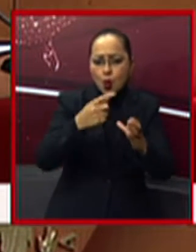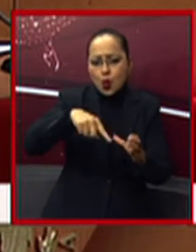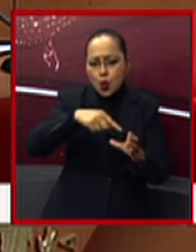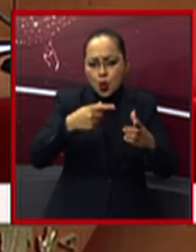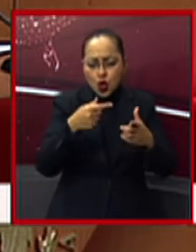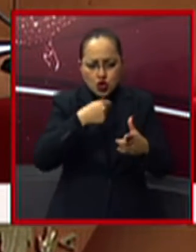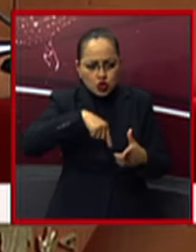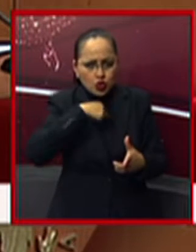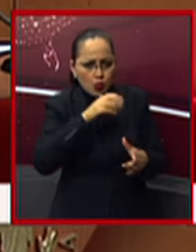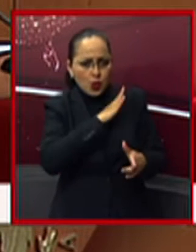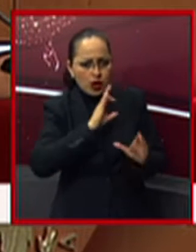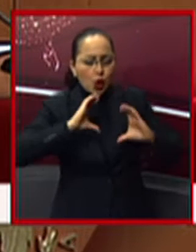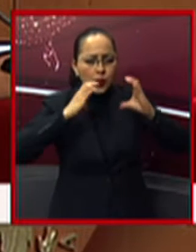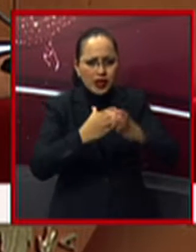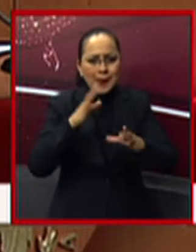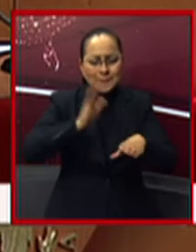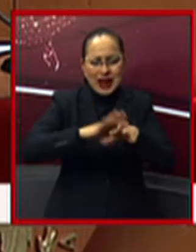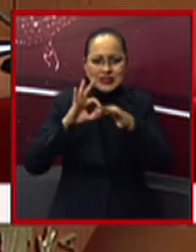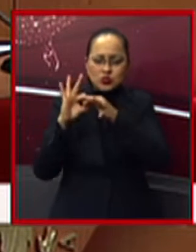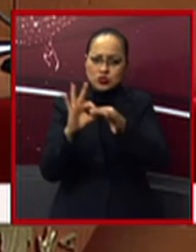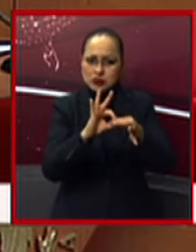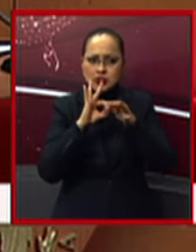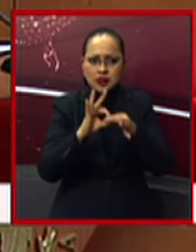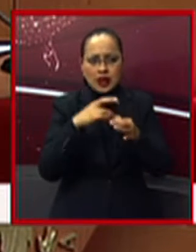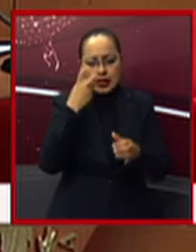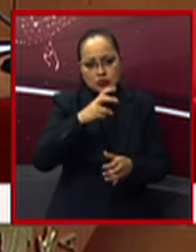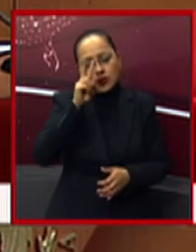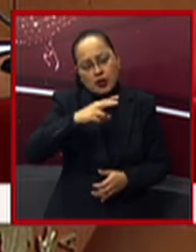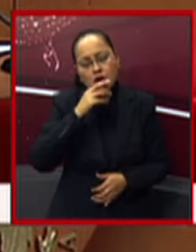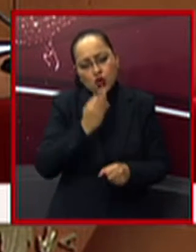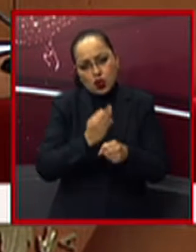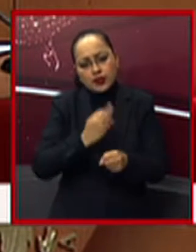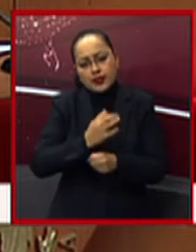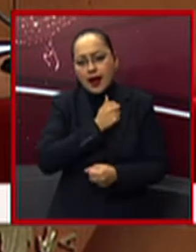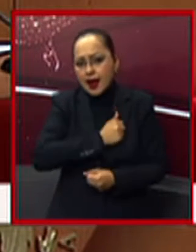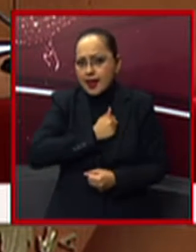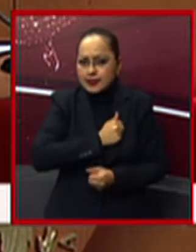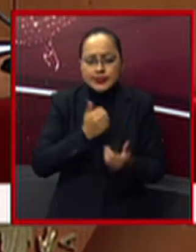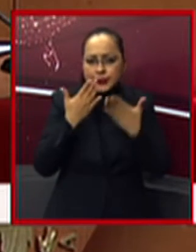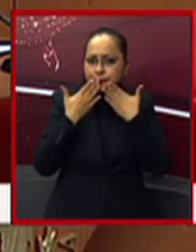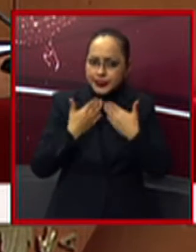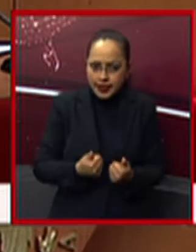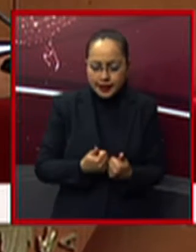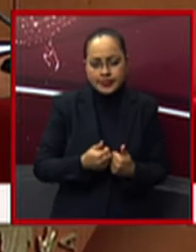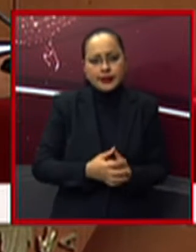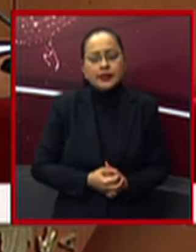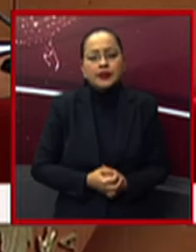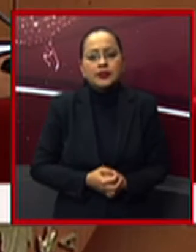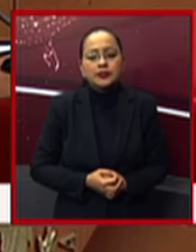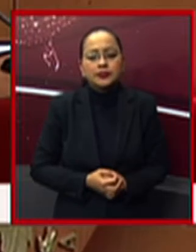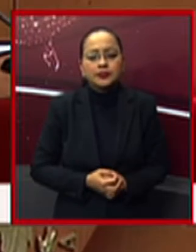o les va a permitir ser una comunidad más cohesionada, que desafortunadamente hoy no es así.